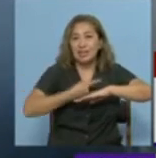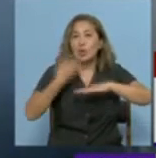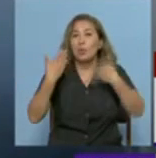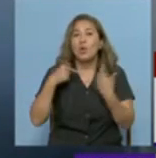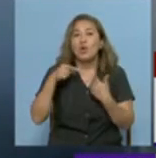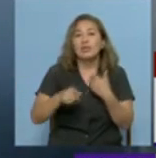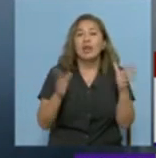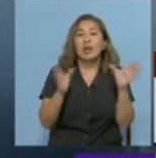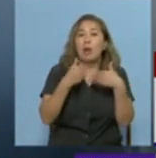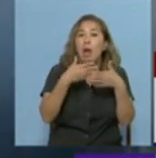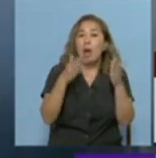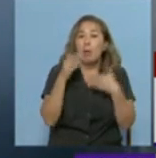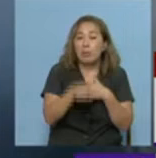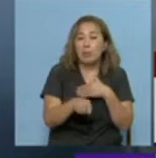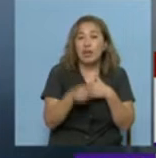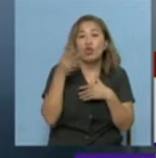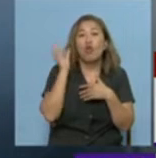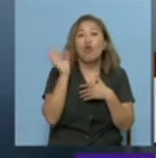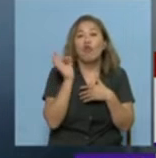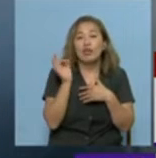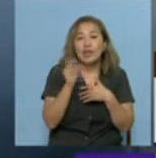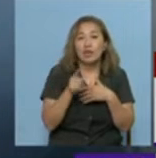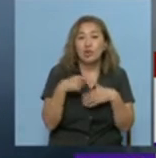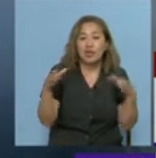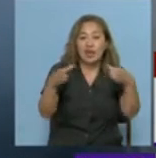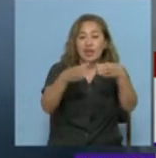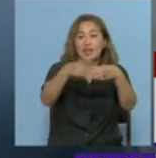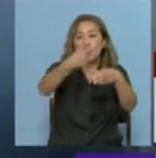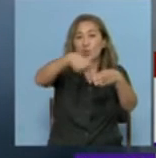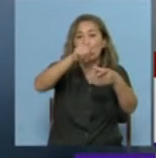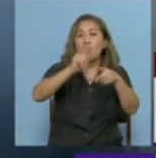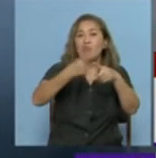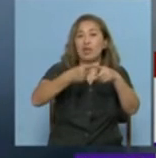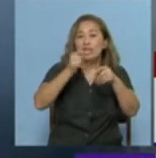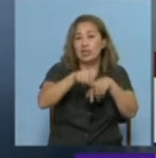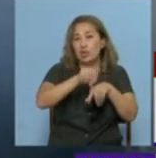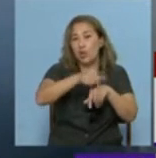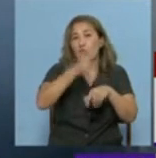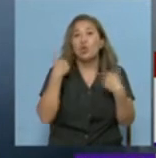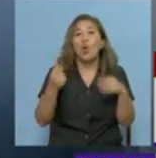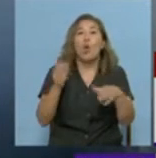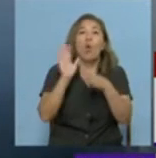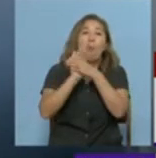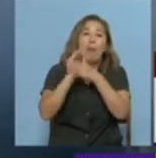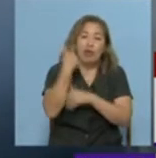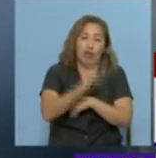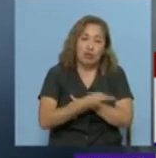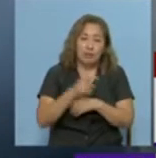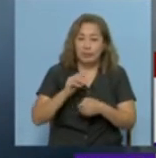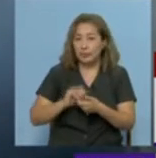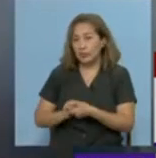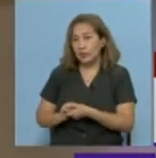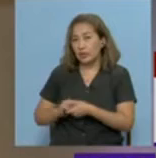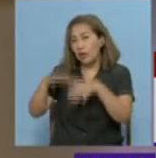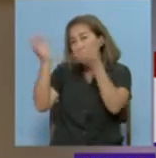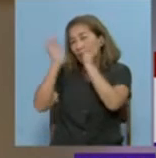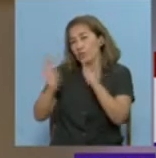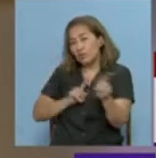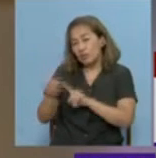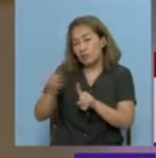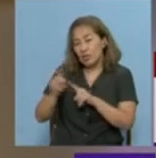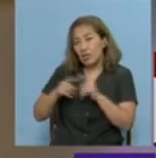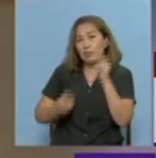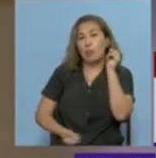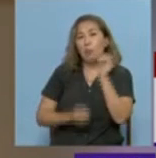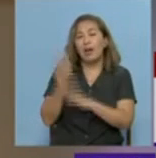unas primarias abiertas, simultáneas y obligatorias en el frente que termine construyendo el Partido Justicialista. ¿Qué proyectos inmediatos para